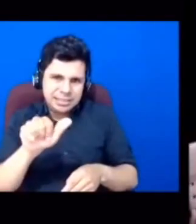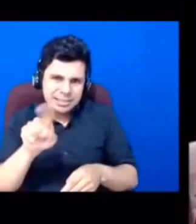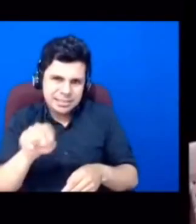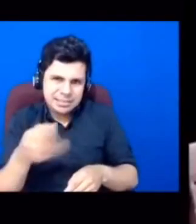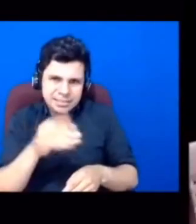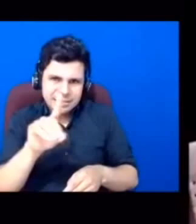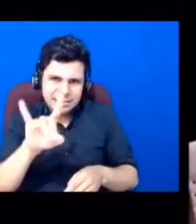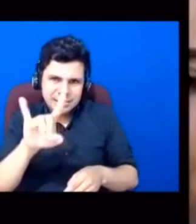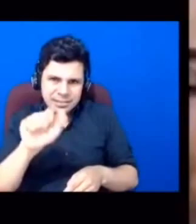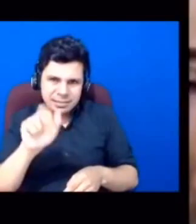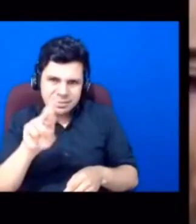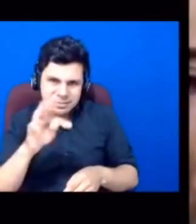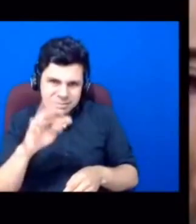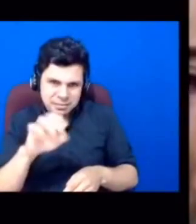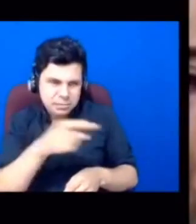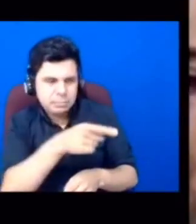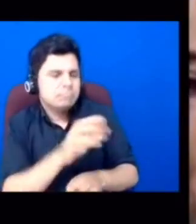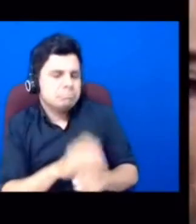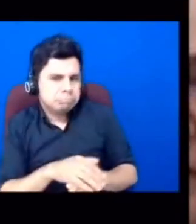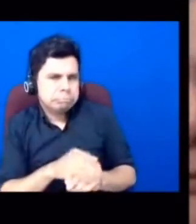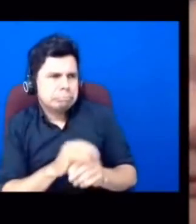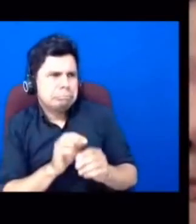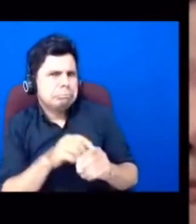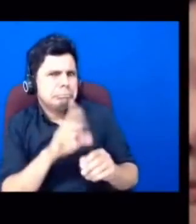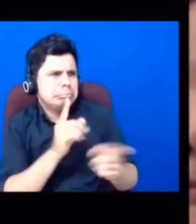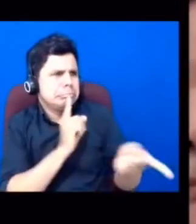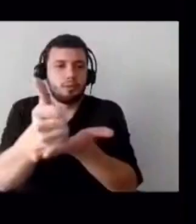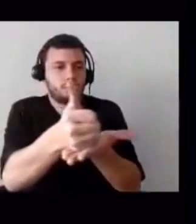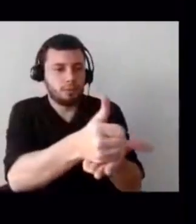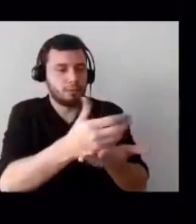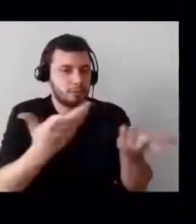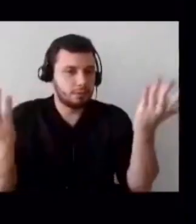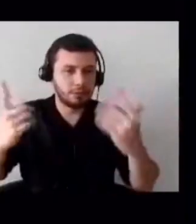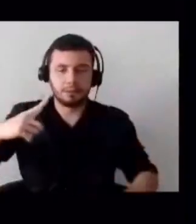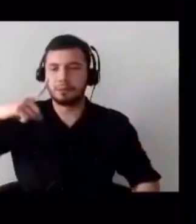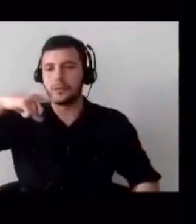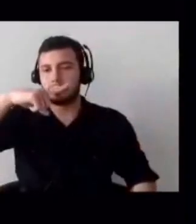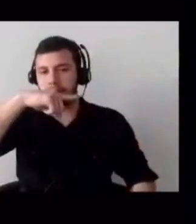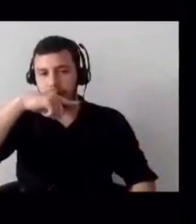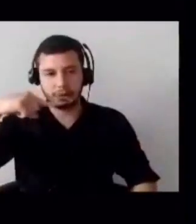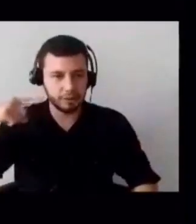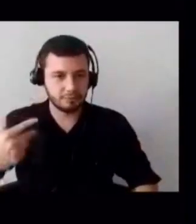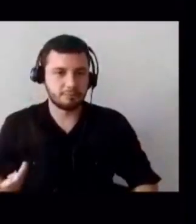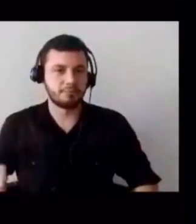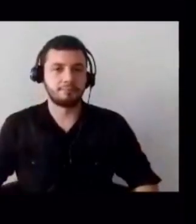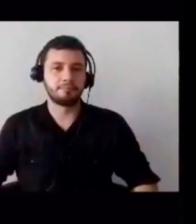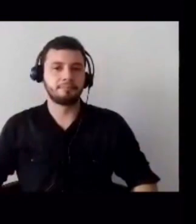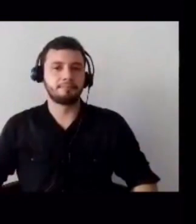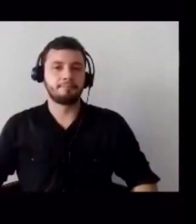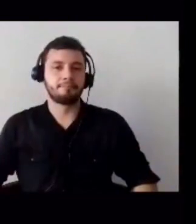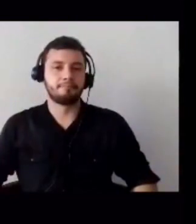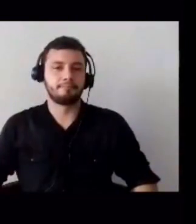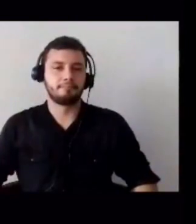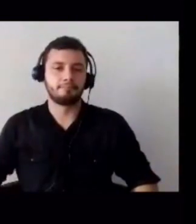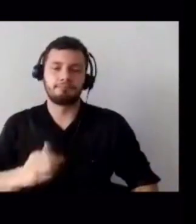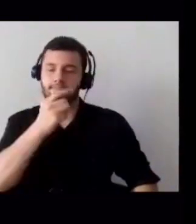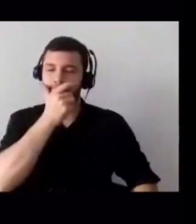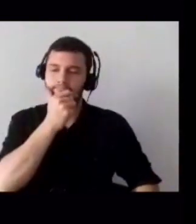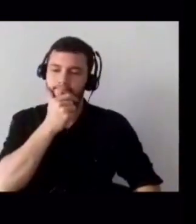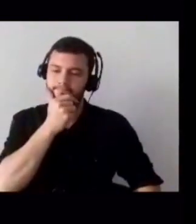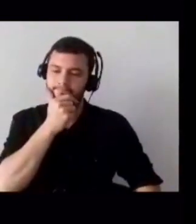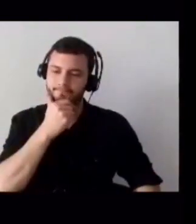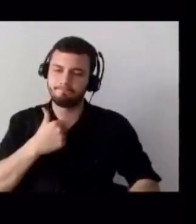en algunos casos ríes en este espacio de ellos como apoyo fue la existencia de estas reuniones las que inspiraron el nombre del